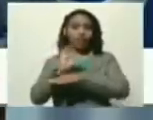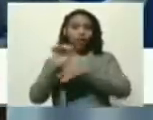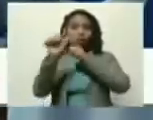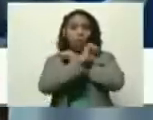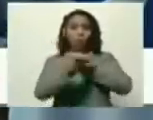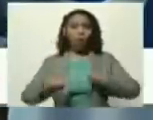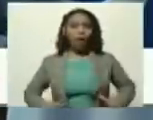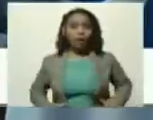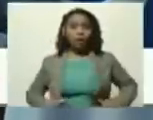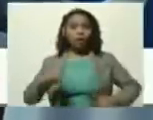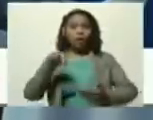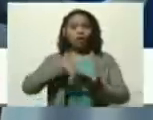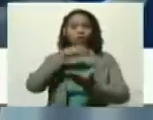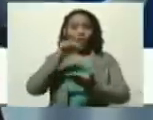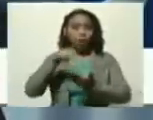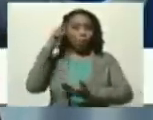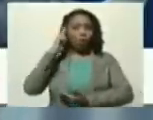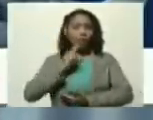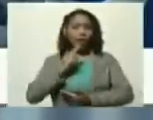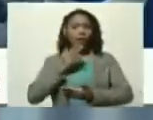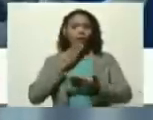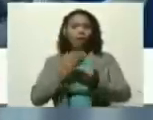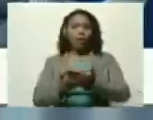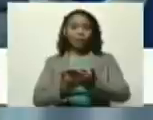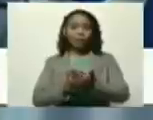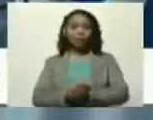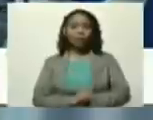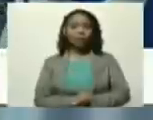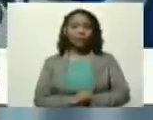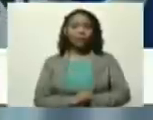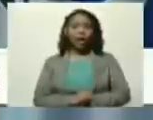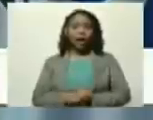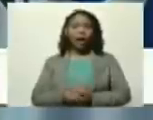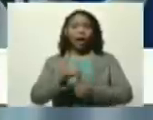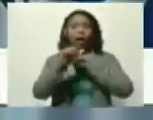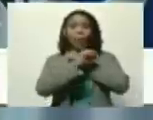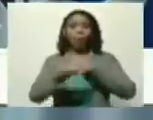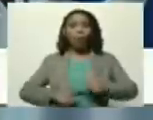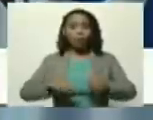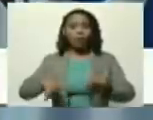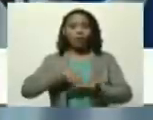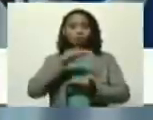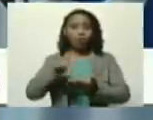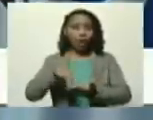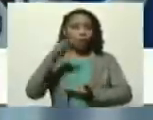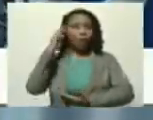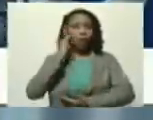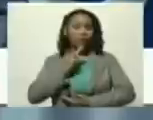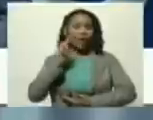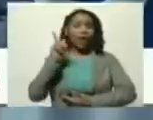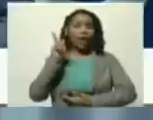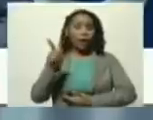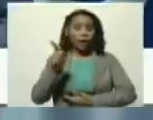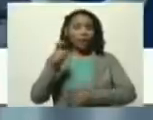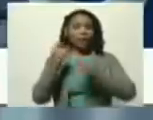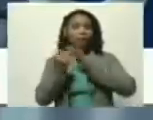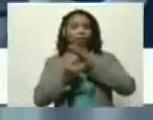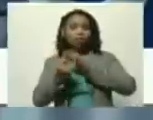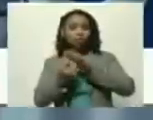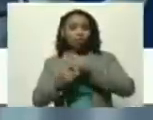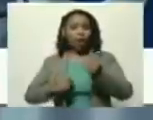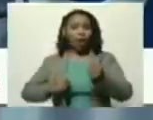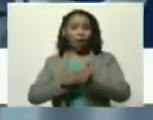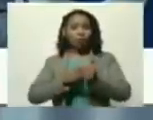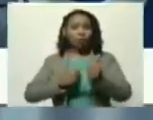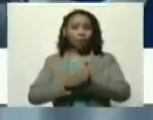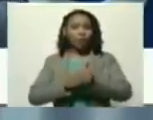Guardia Nacional Bolivariana, agradecemos a la Guardia Nacional Bolivariana como órgano auxiliar, en este caso